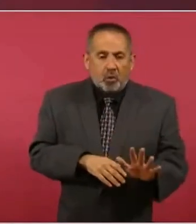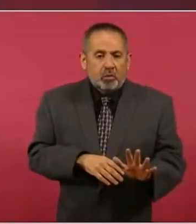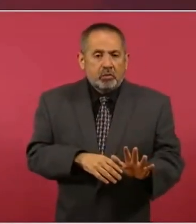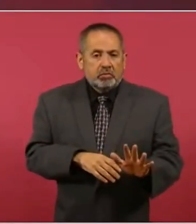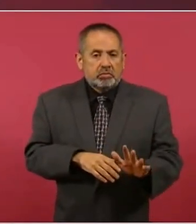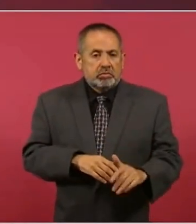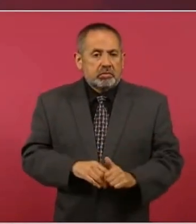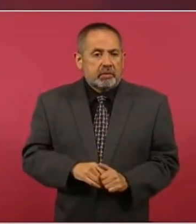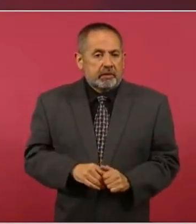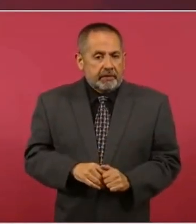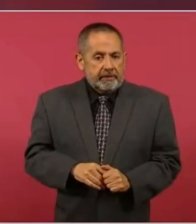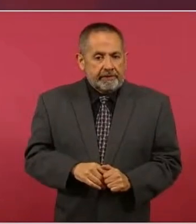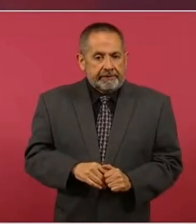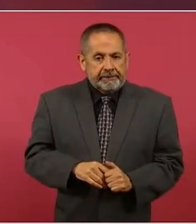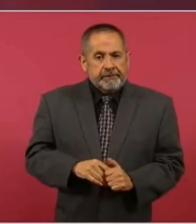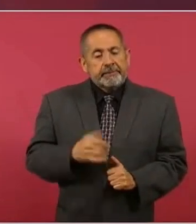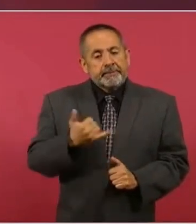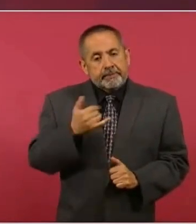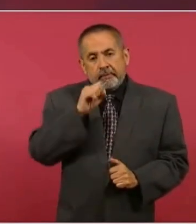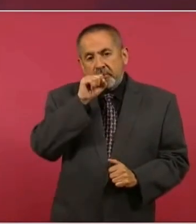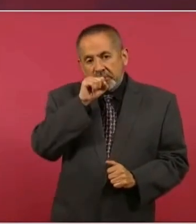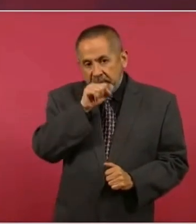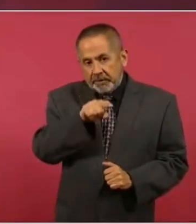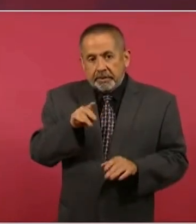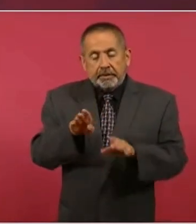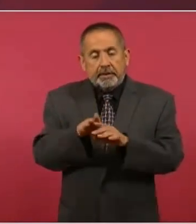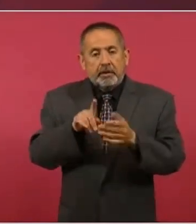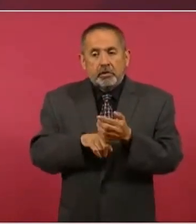Y también